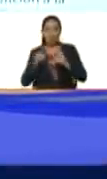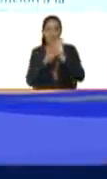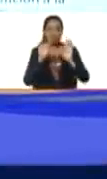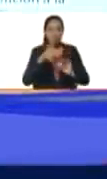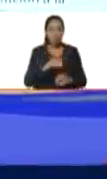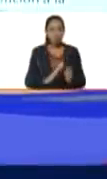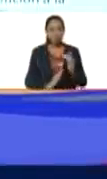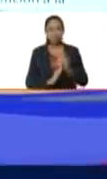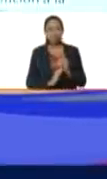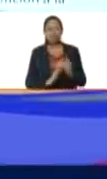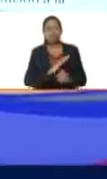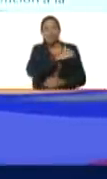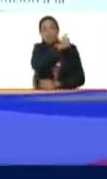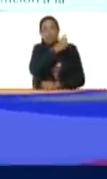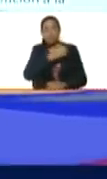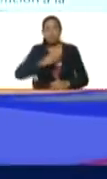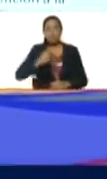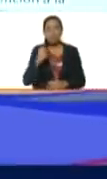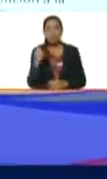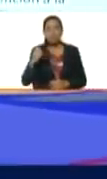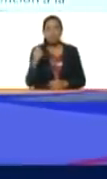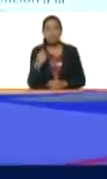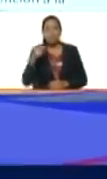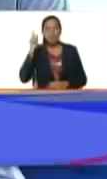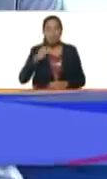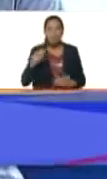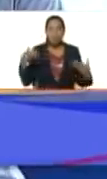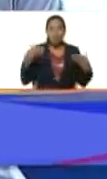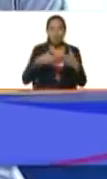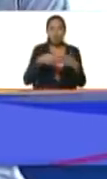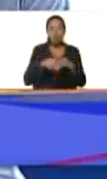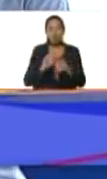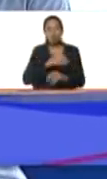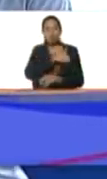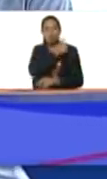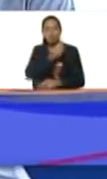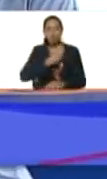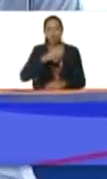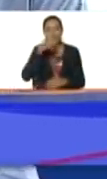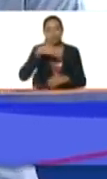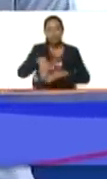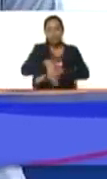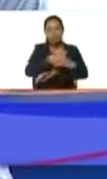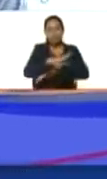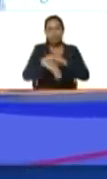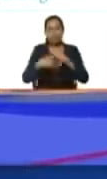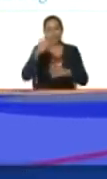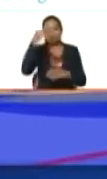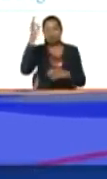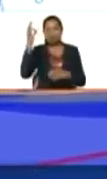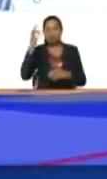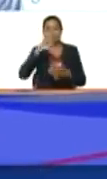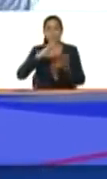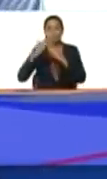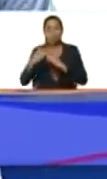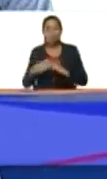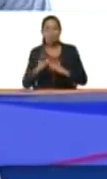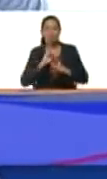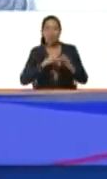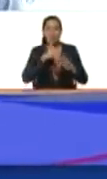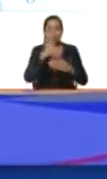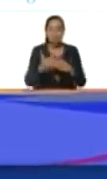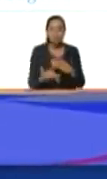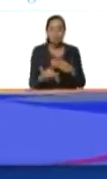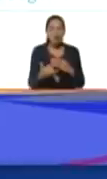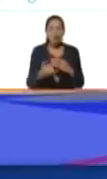jefe policial, el jefe de la Guardia Nacional, tiene que reunirse con sus jefes de calle, con los consejos comunales, para revisar el plan de patrullaje.